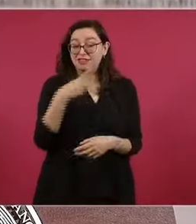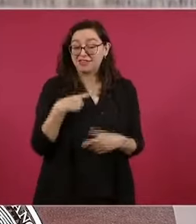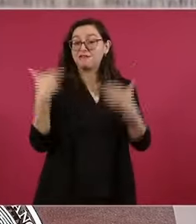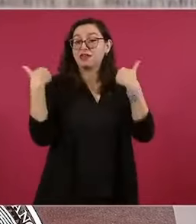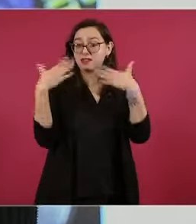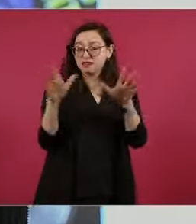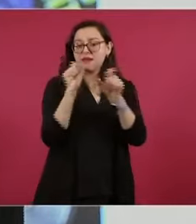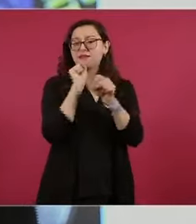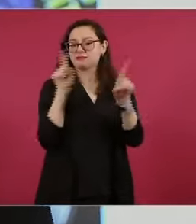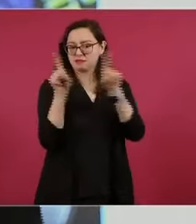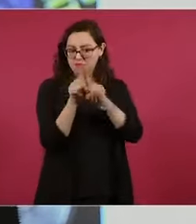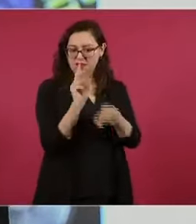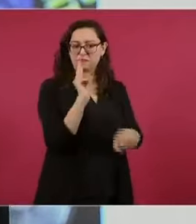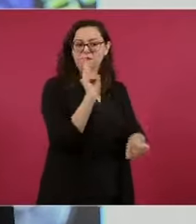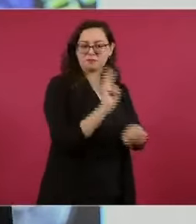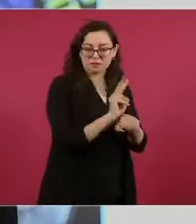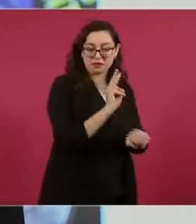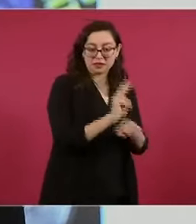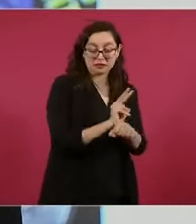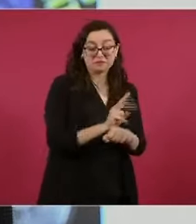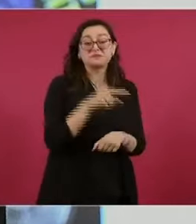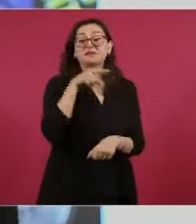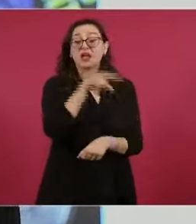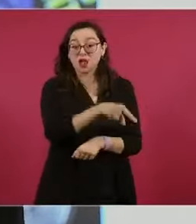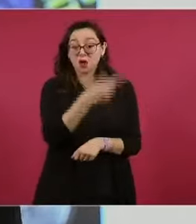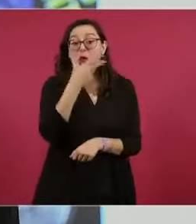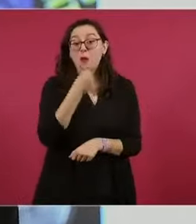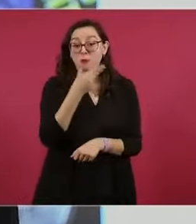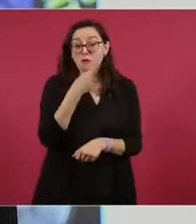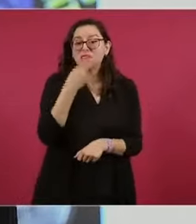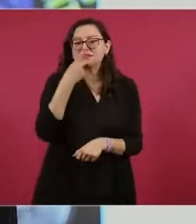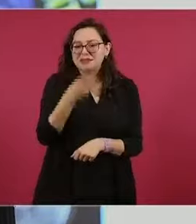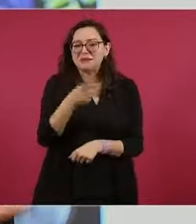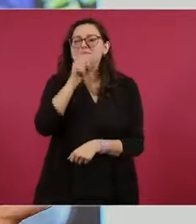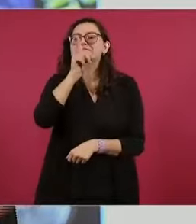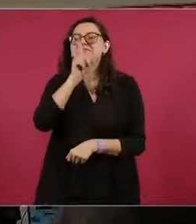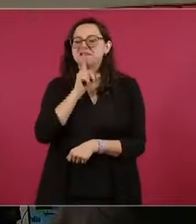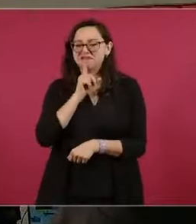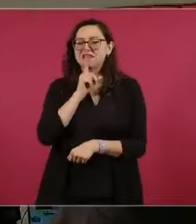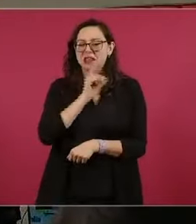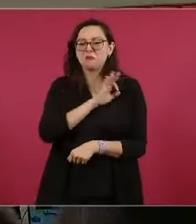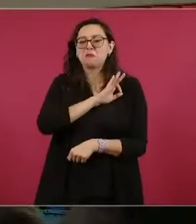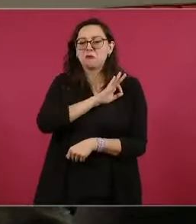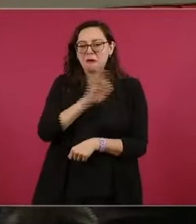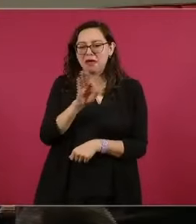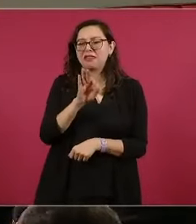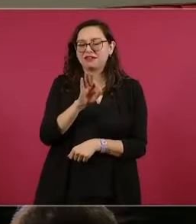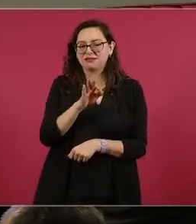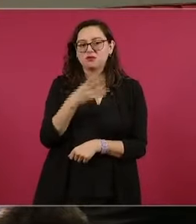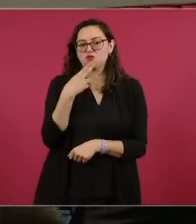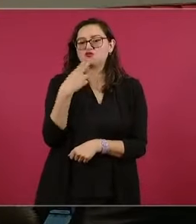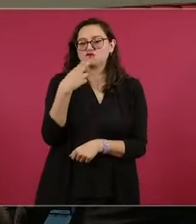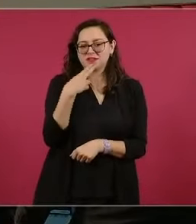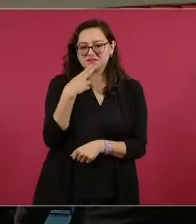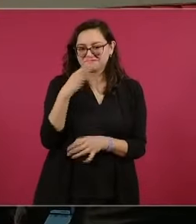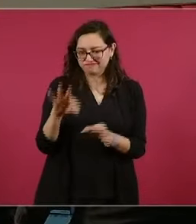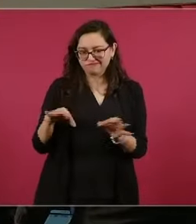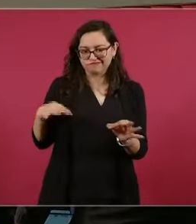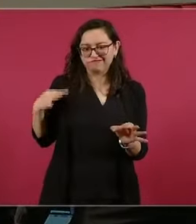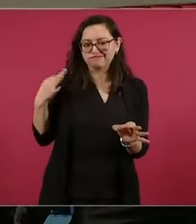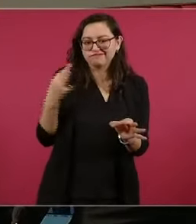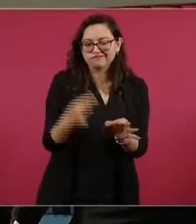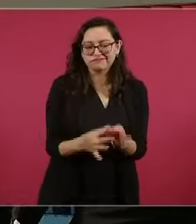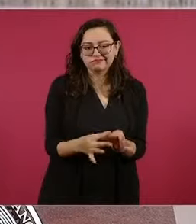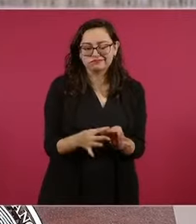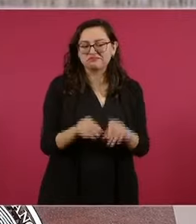de mentiras útiles y eficaces, dijo un día más tarde. Así, hasta aquí vamos a llegar